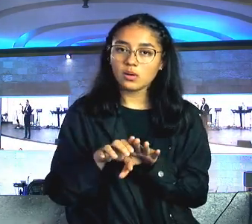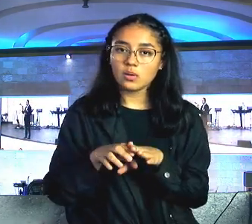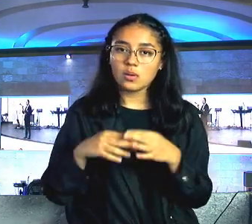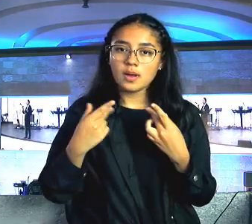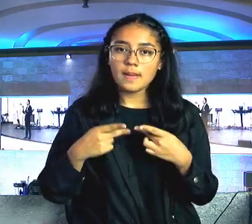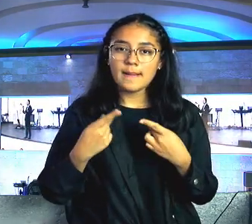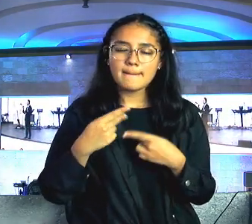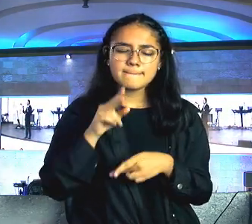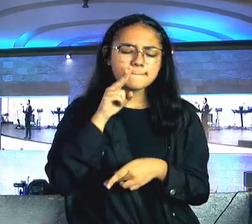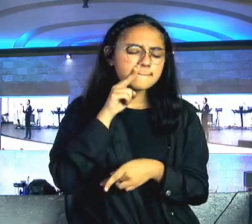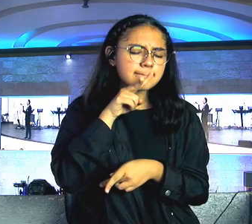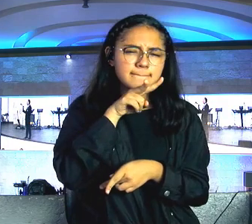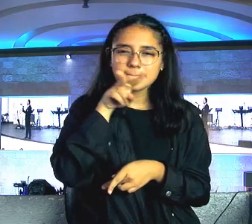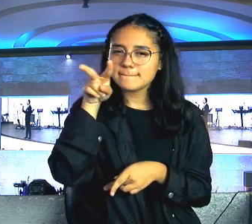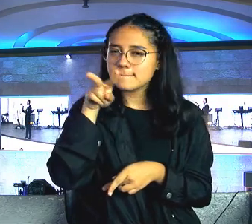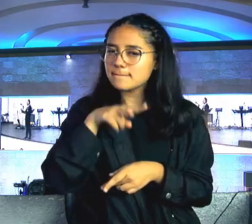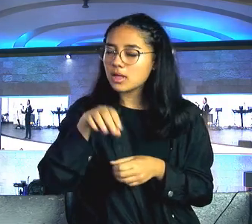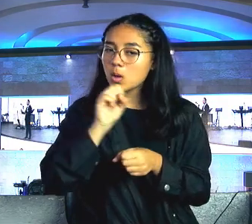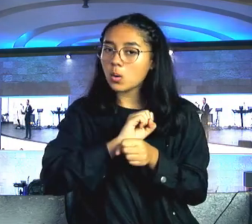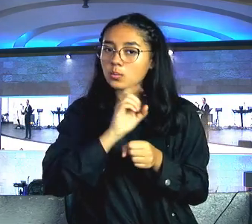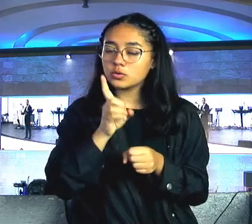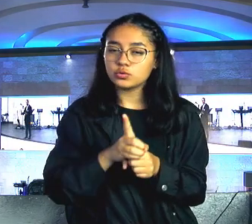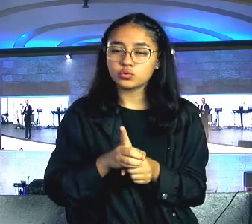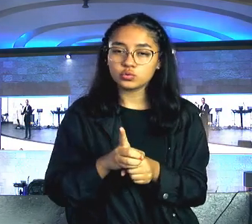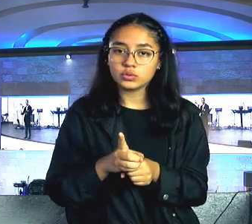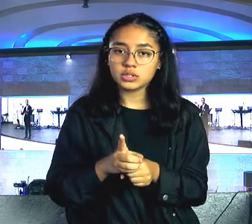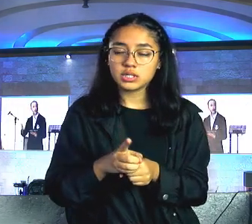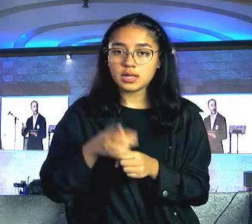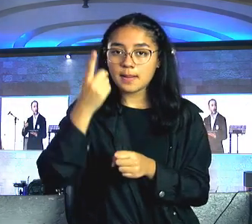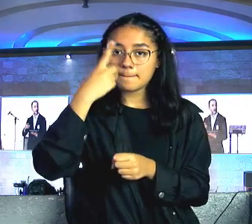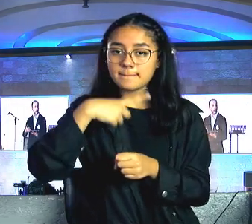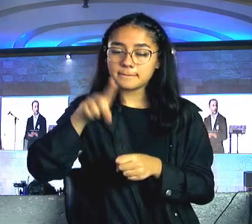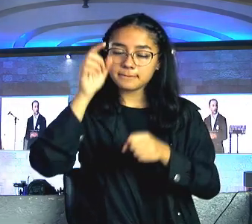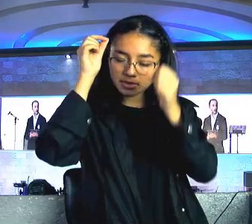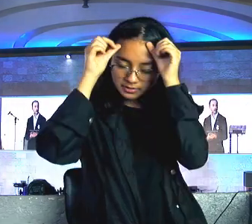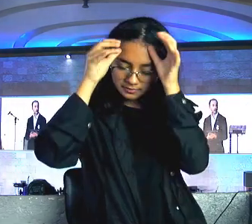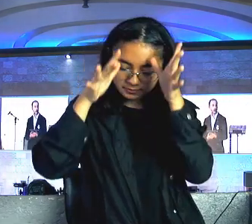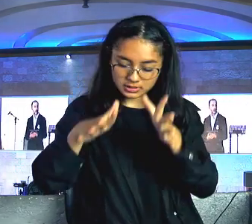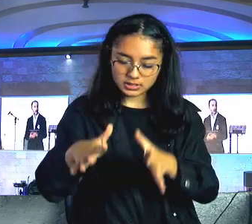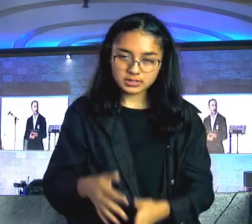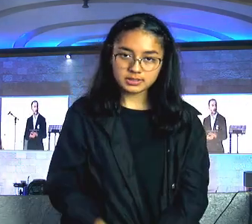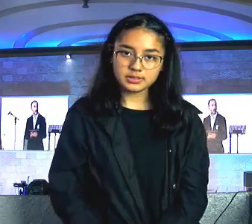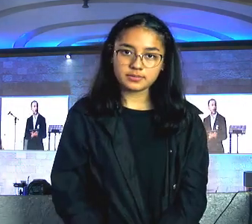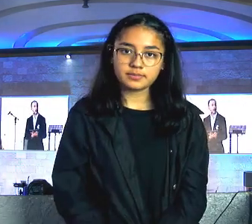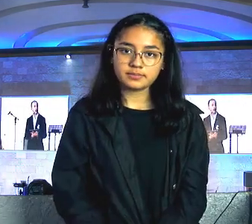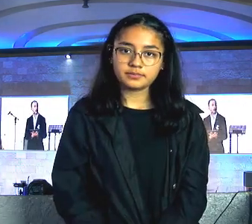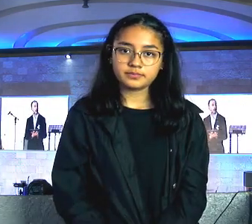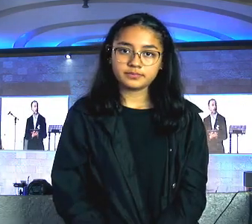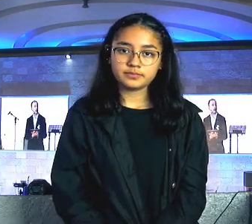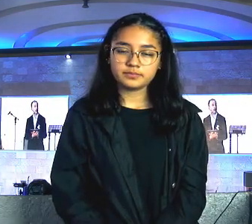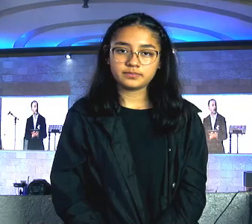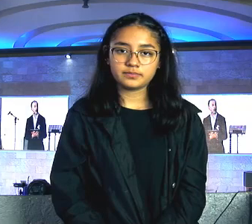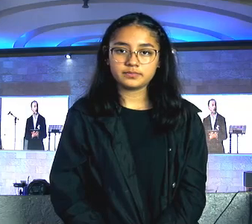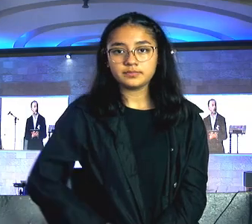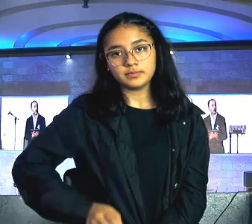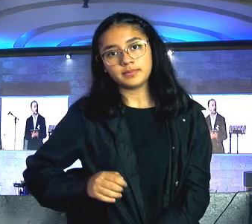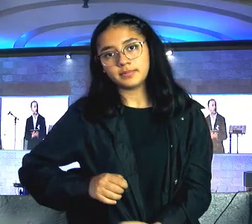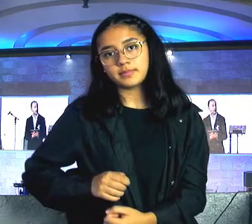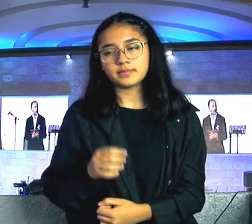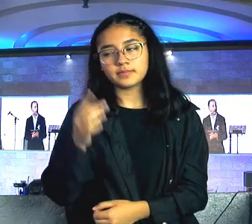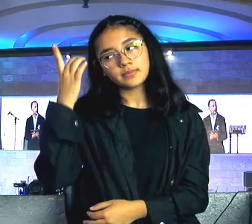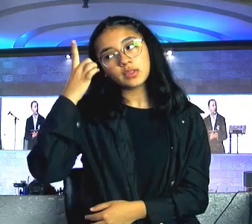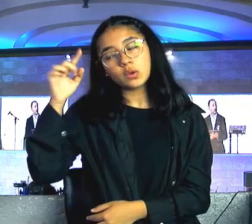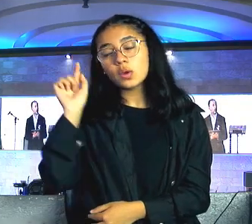buscando la oportunidad de bendecirnos. A ver, dile a la persona que tienes a tu lado, Dios te